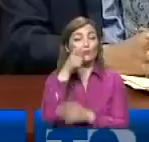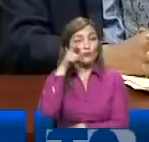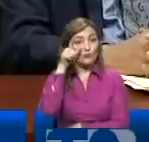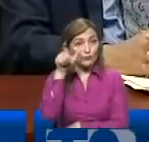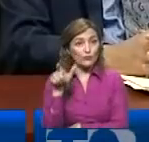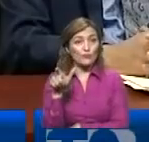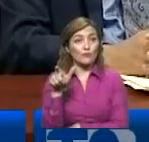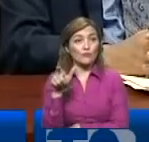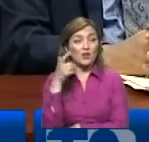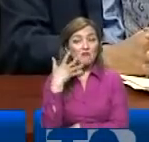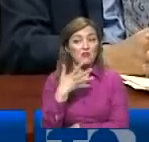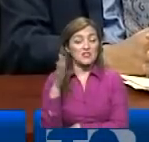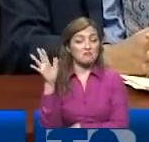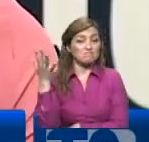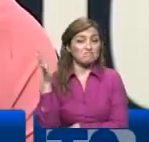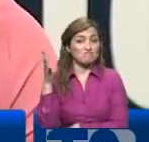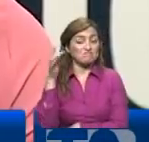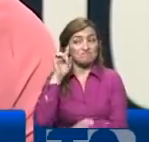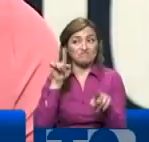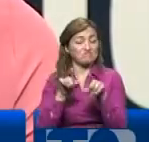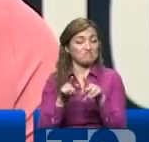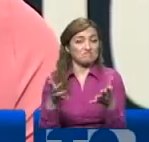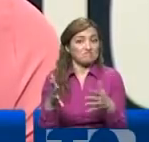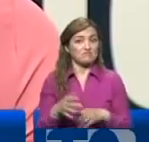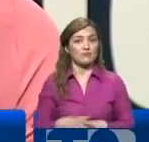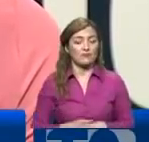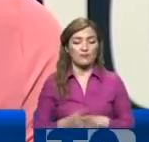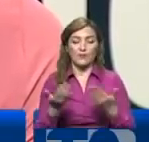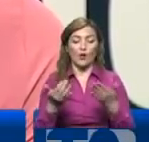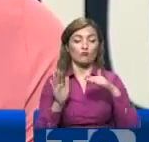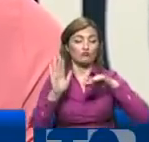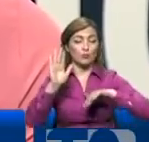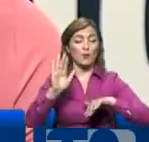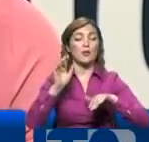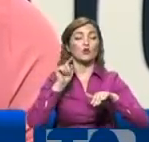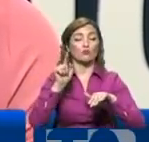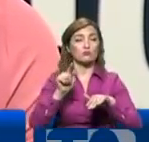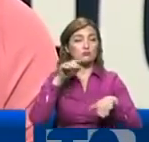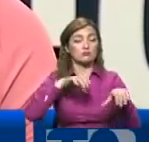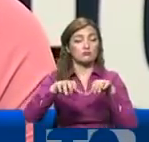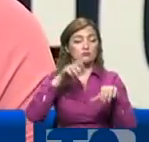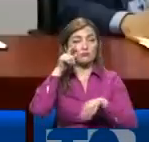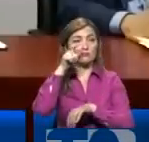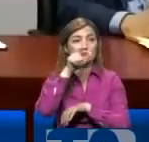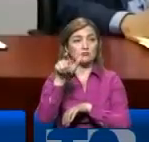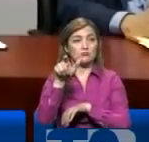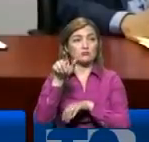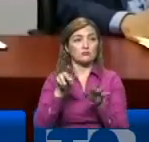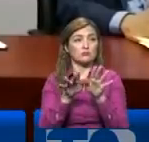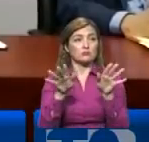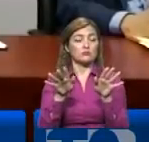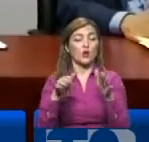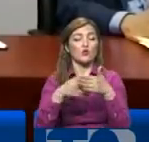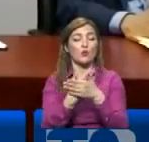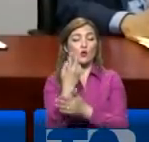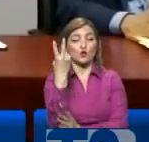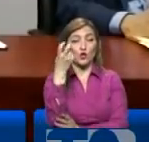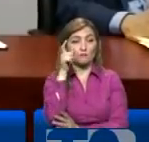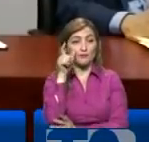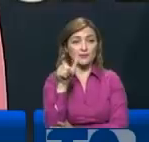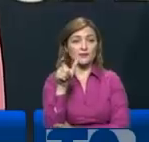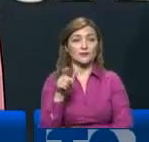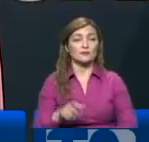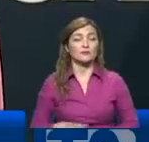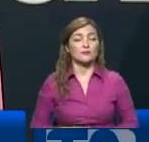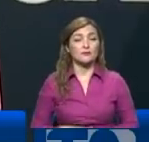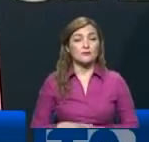fiscales sin fecha aún definida, hoy se nombraron en coordinación con la fiscal general 12 nuevos agentes